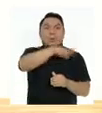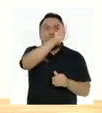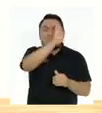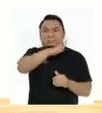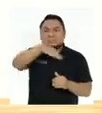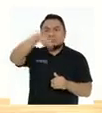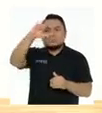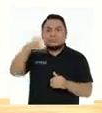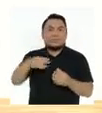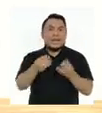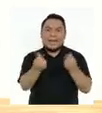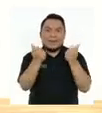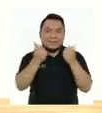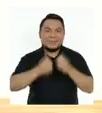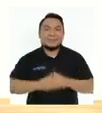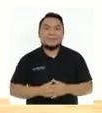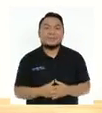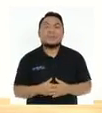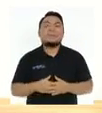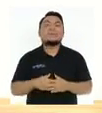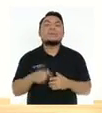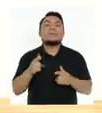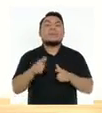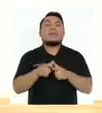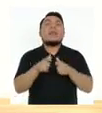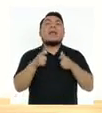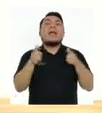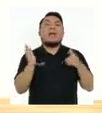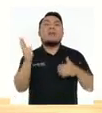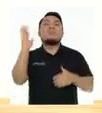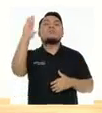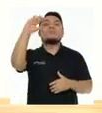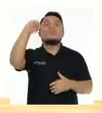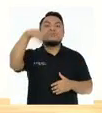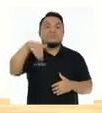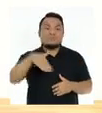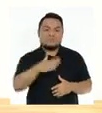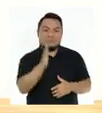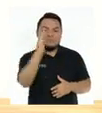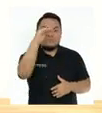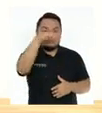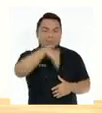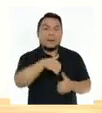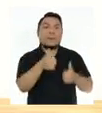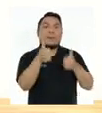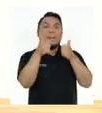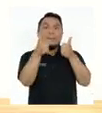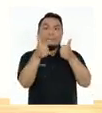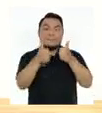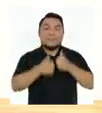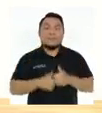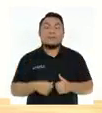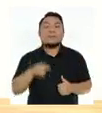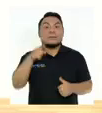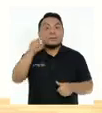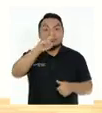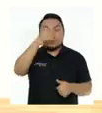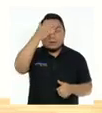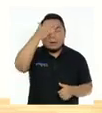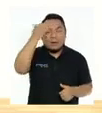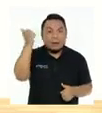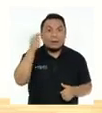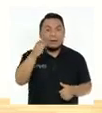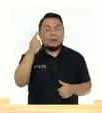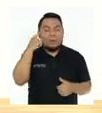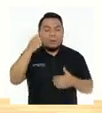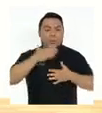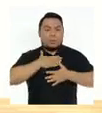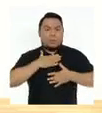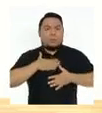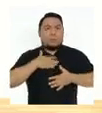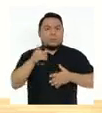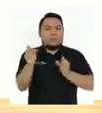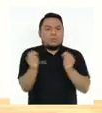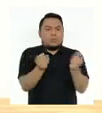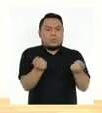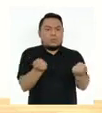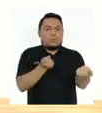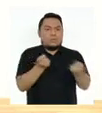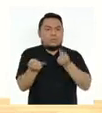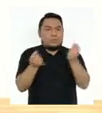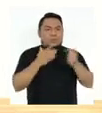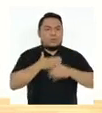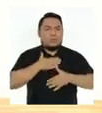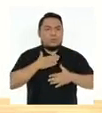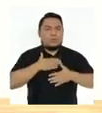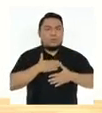quizás. Grande. Bien, bien, bien, bien. Ahora no te olvides de ser consciente de tu cuerpo, de cada parte del cuerpo, cómo se